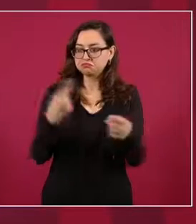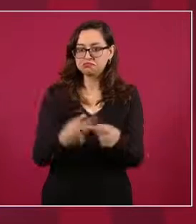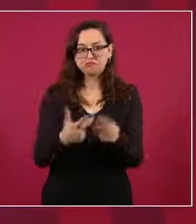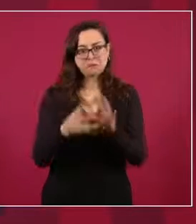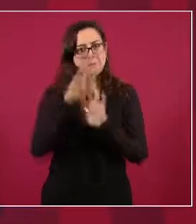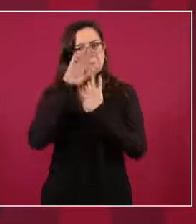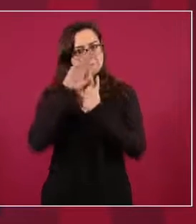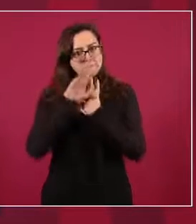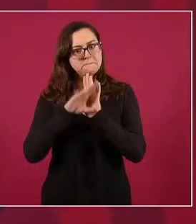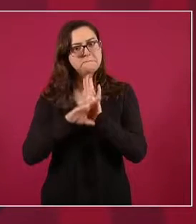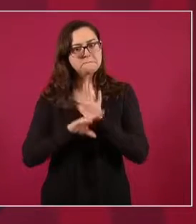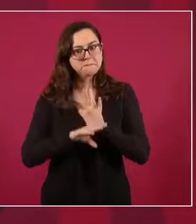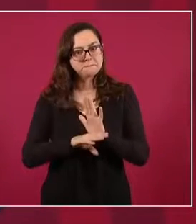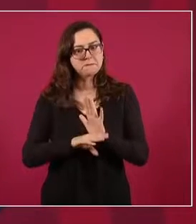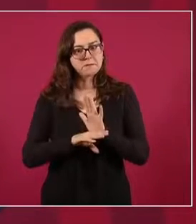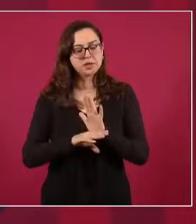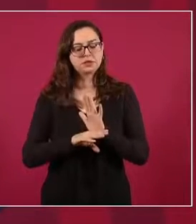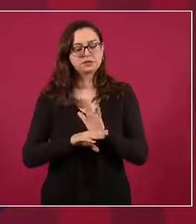bajando,